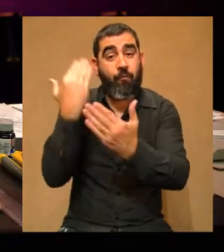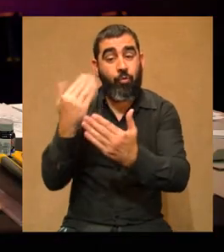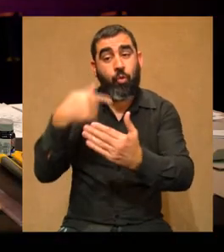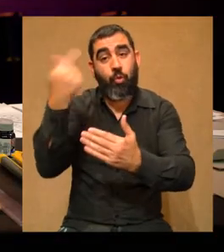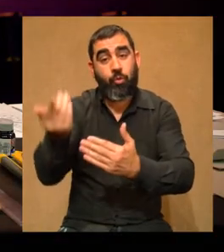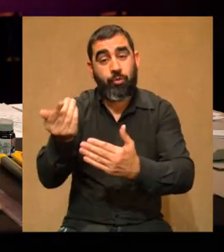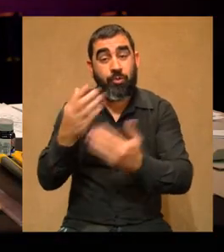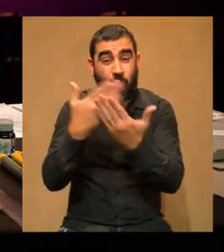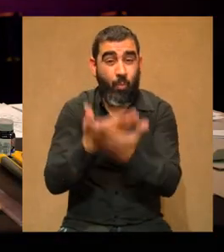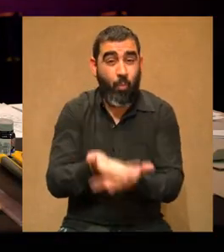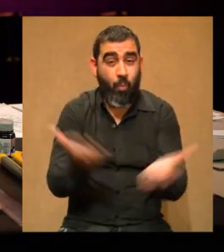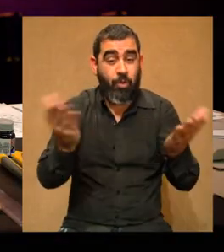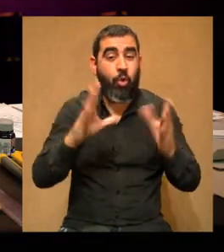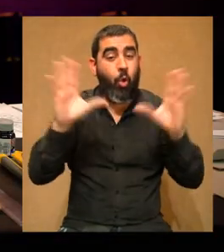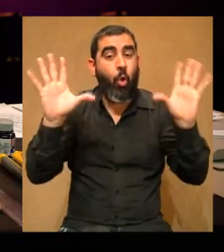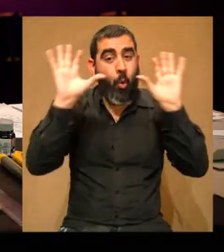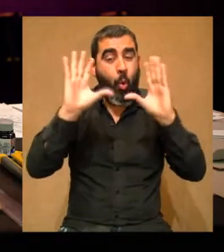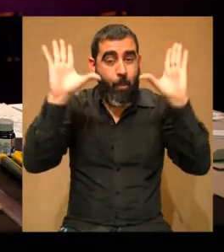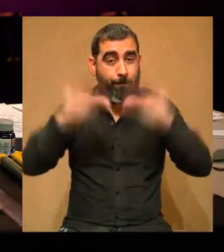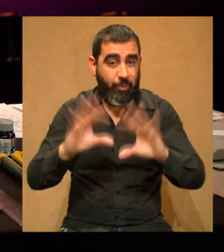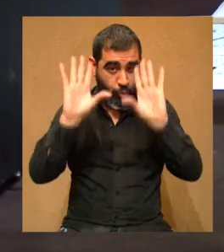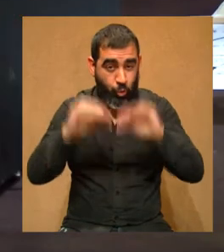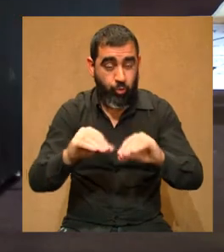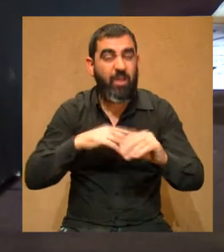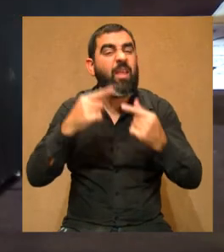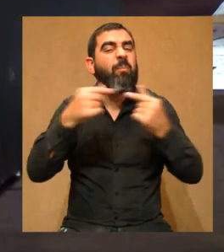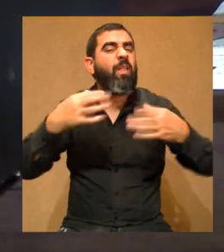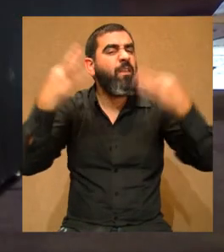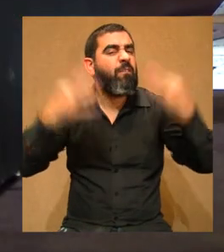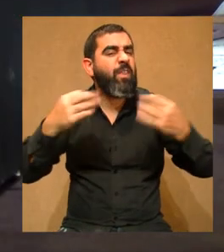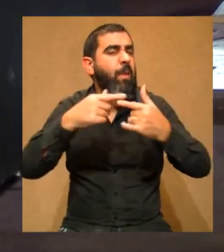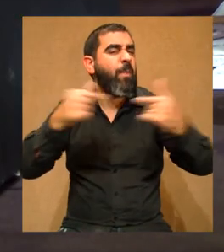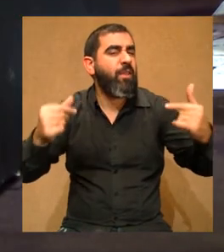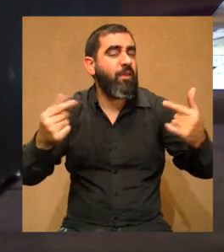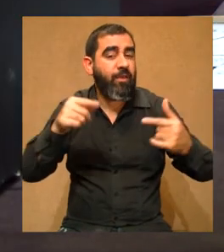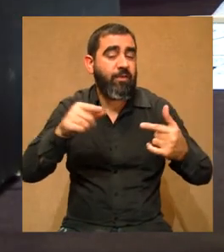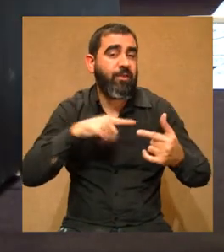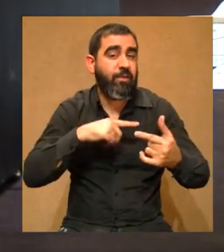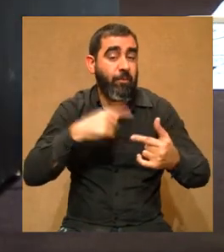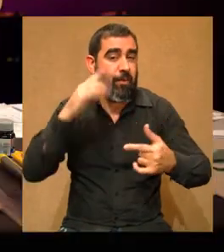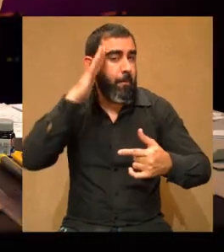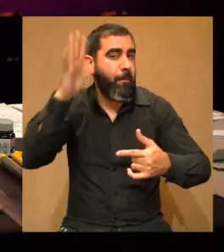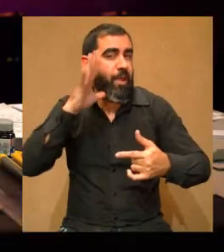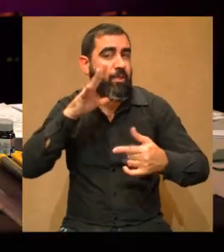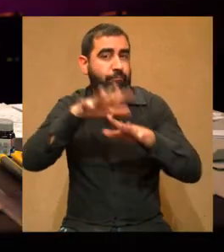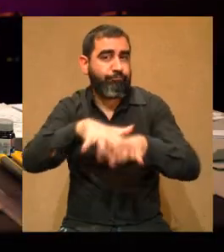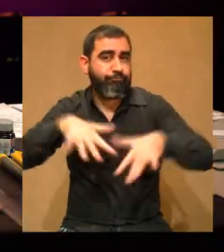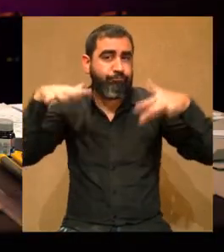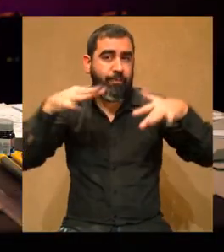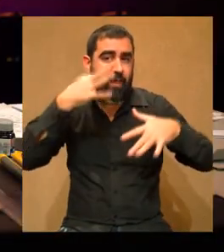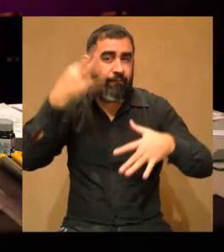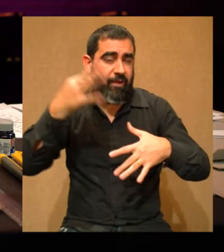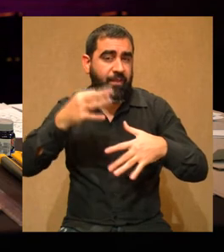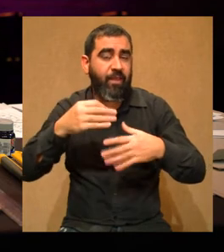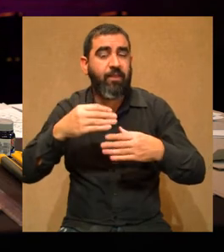el telón que como te mostraba es entero y de qué material son los de verdad porque esto es una maqueta pero si si vamos a un escenario son